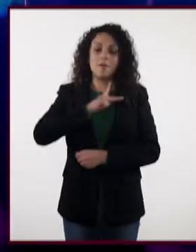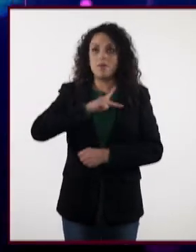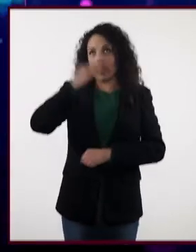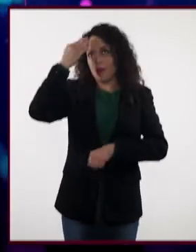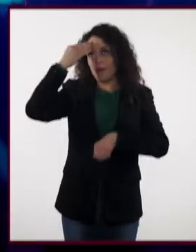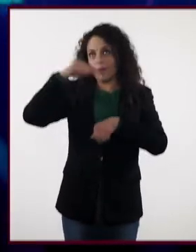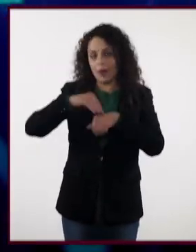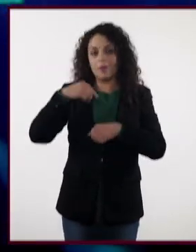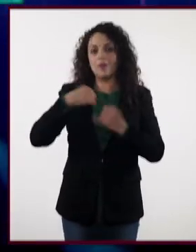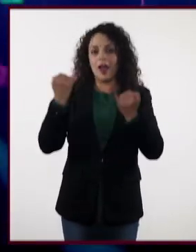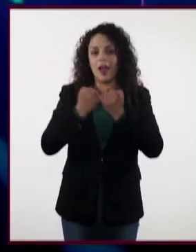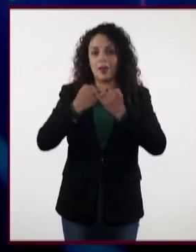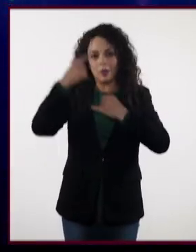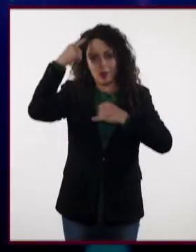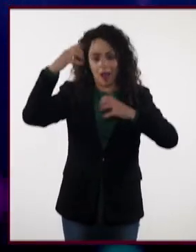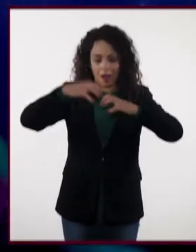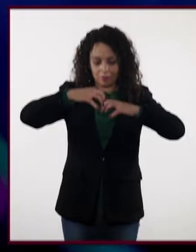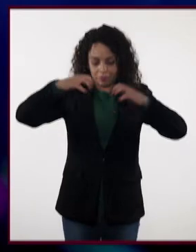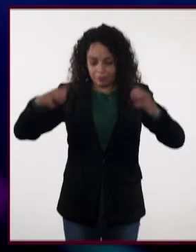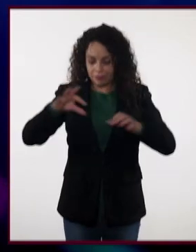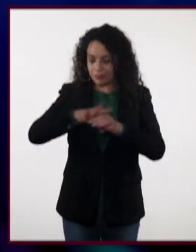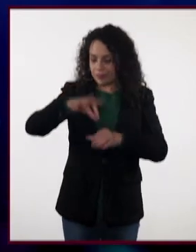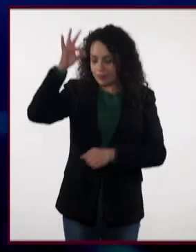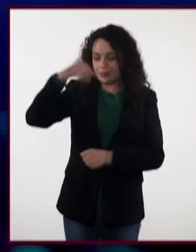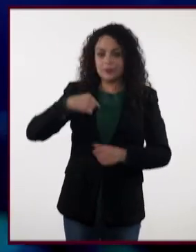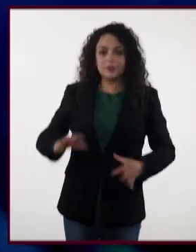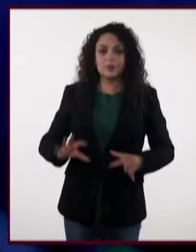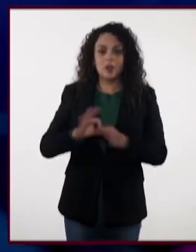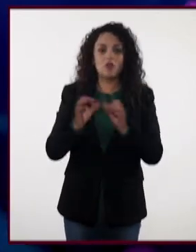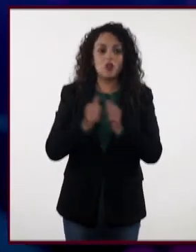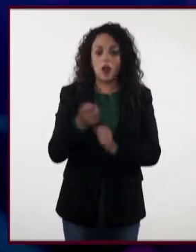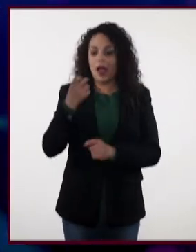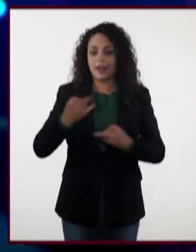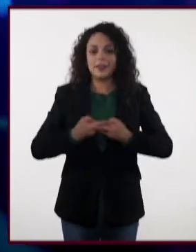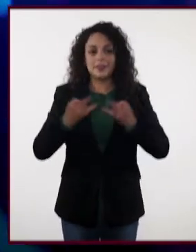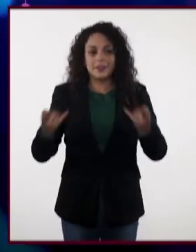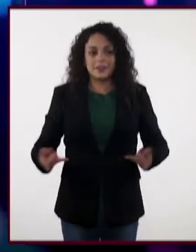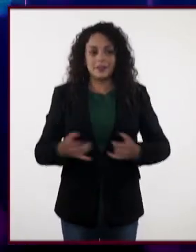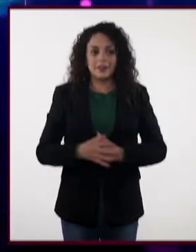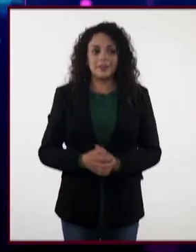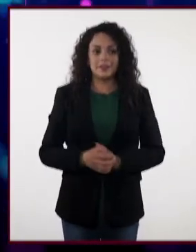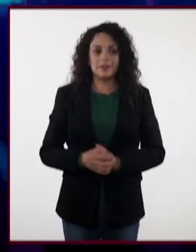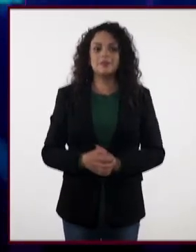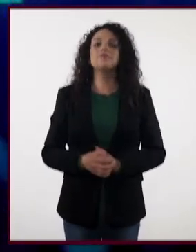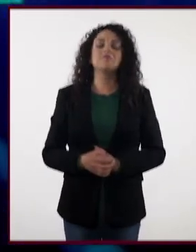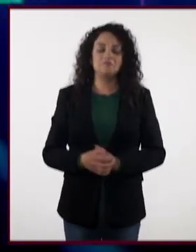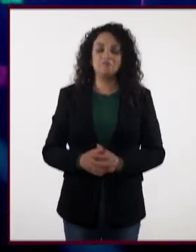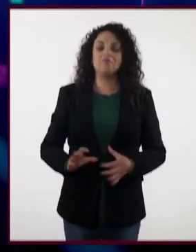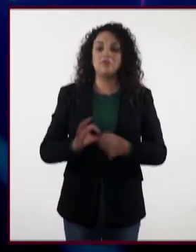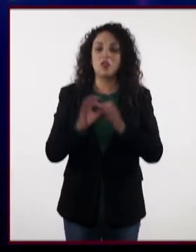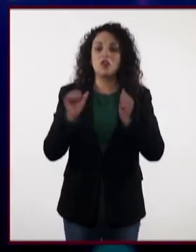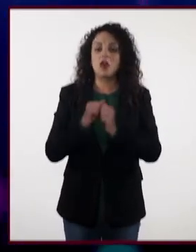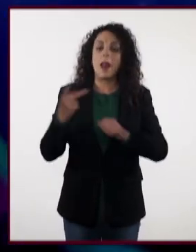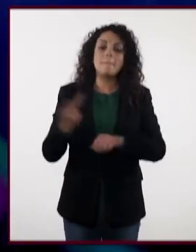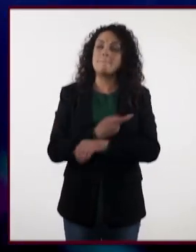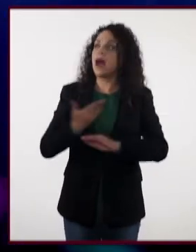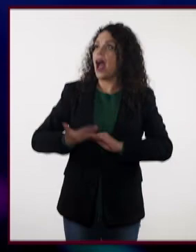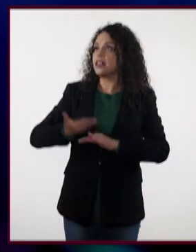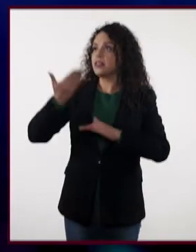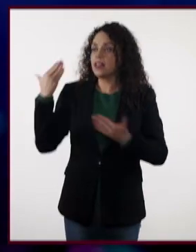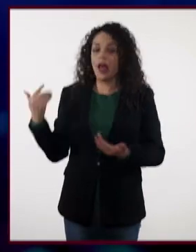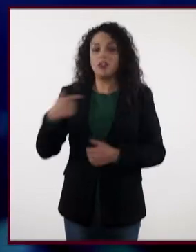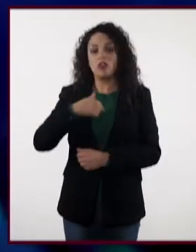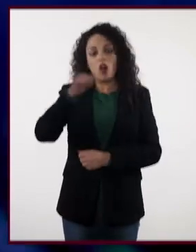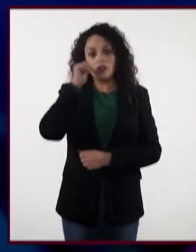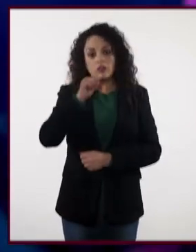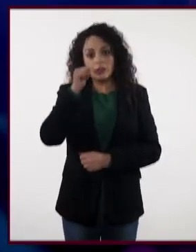ser parte de esa historia que ya está ahí. Entonces, pues se relaciona obviamente con el pasado, estoy formando